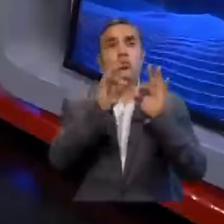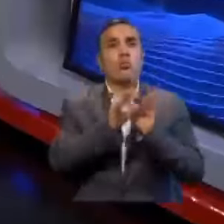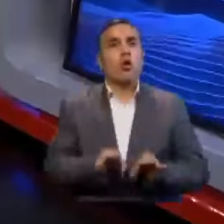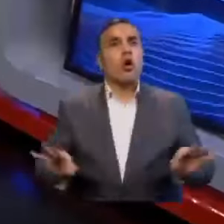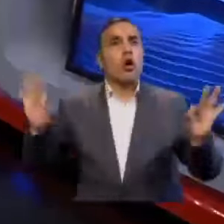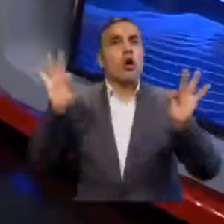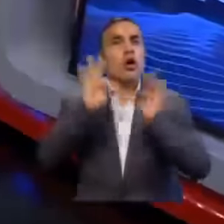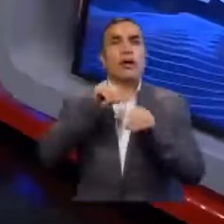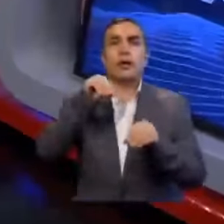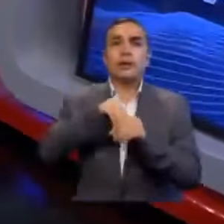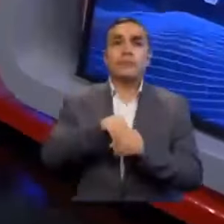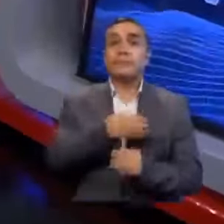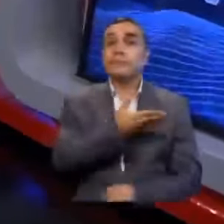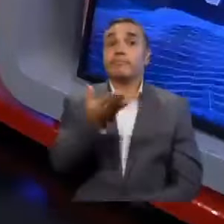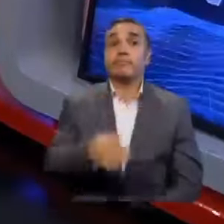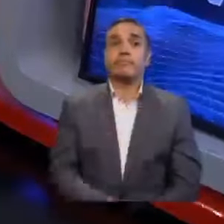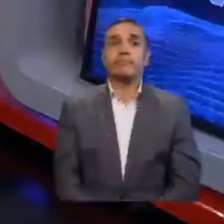importantísima acá, porque